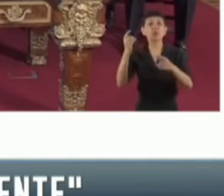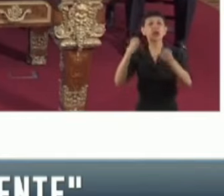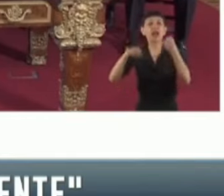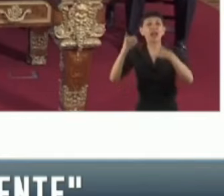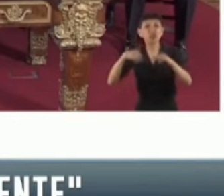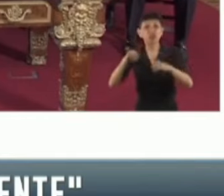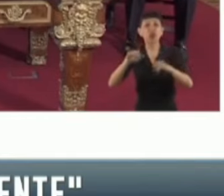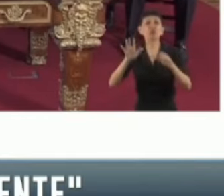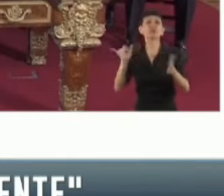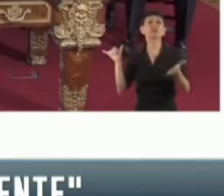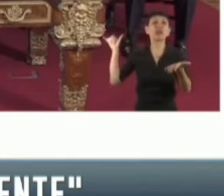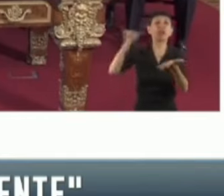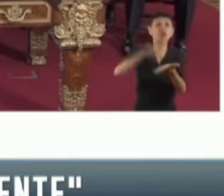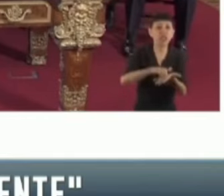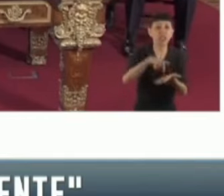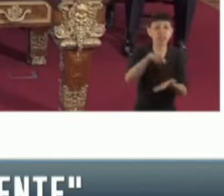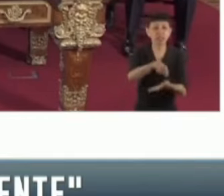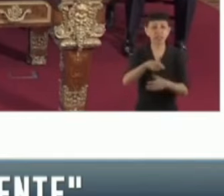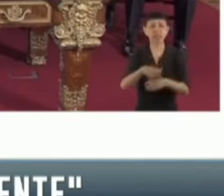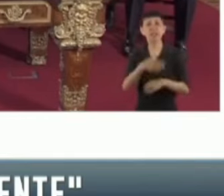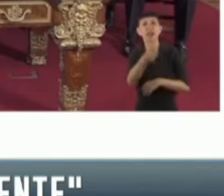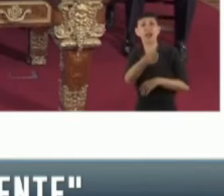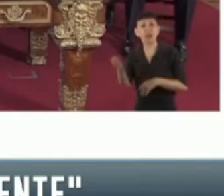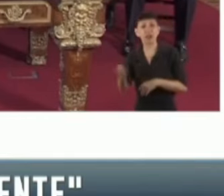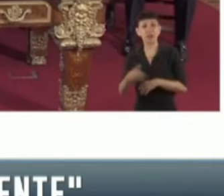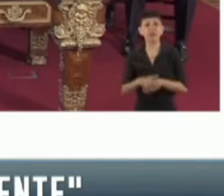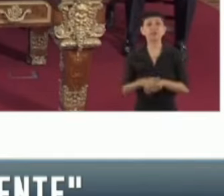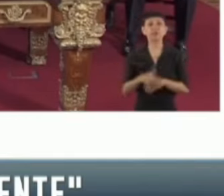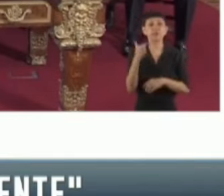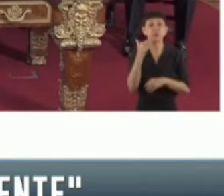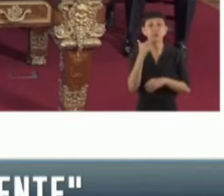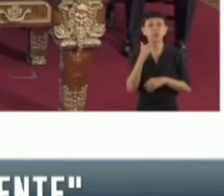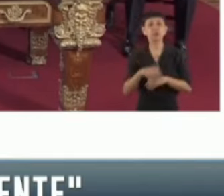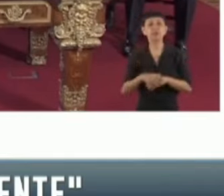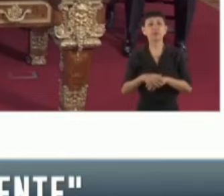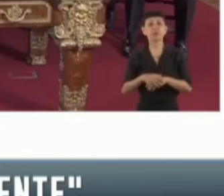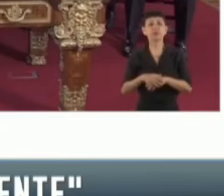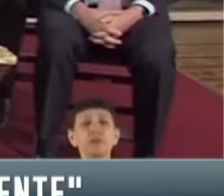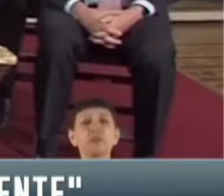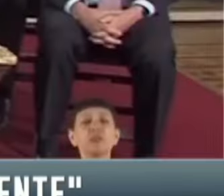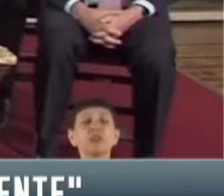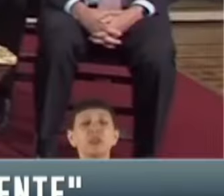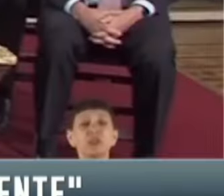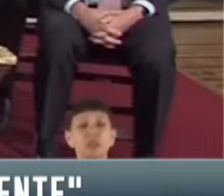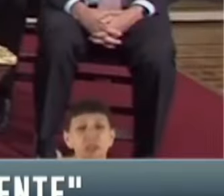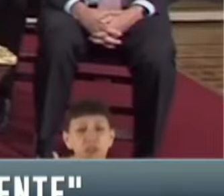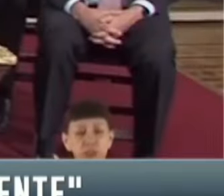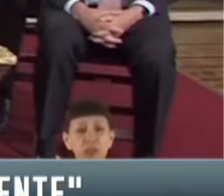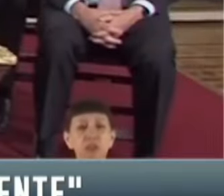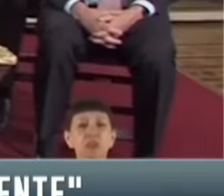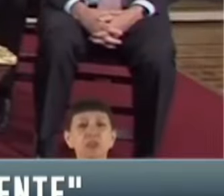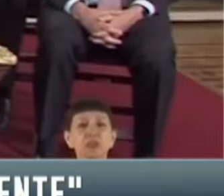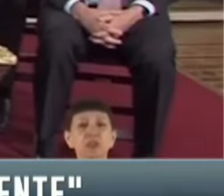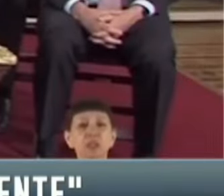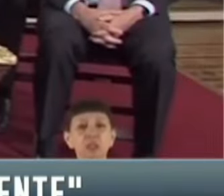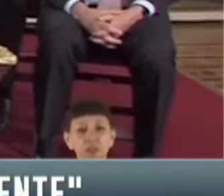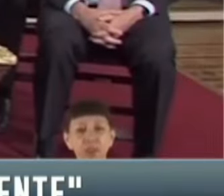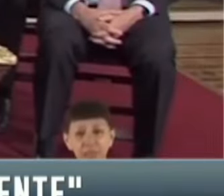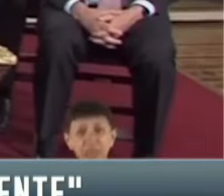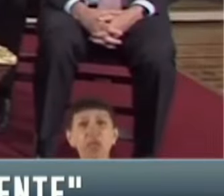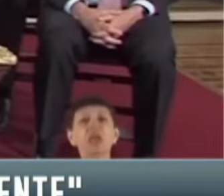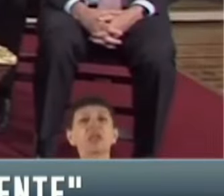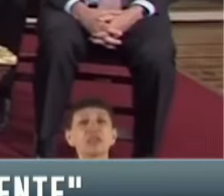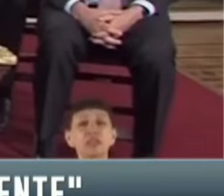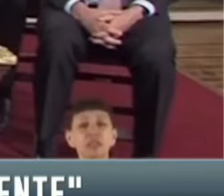medidas económicas del gobierno y apoya al gobierno. Es decir, quizás la parte de la sociedad lo que está visualizando es este